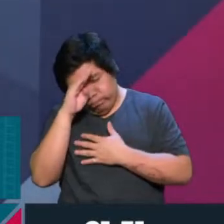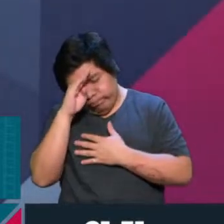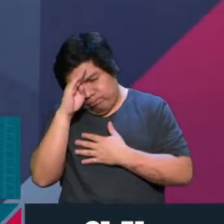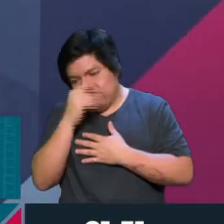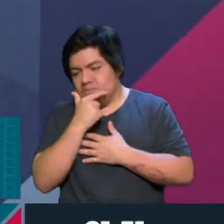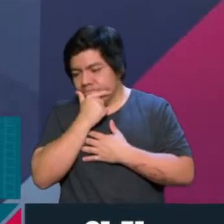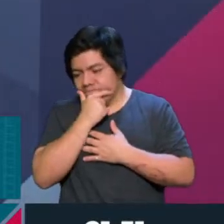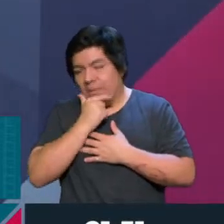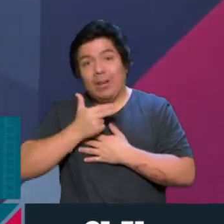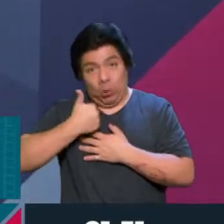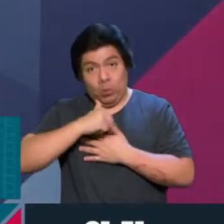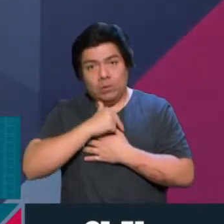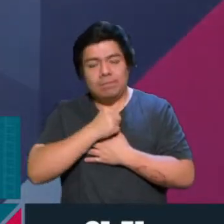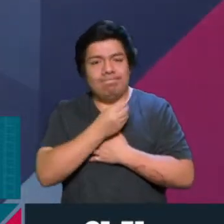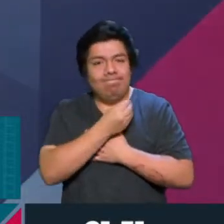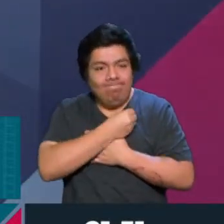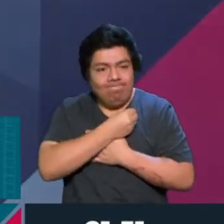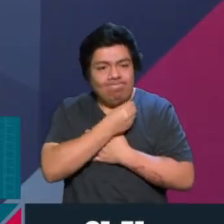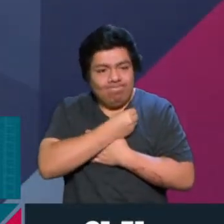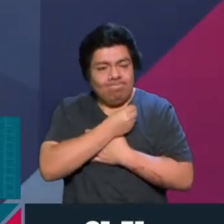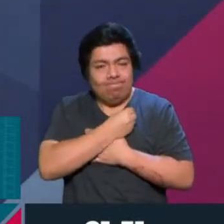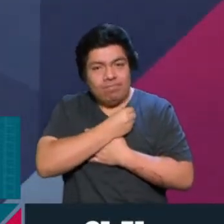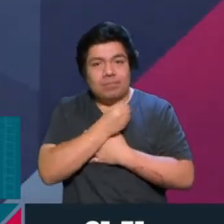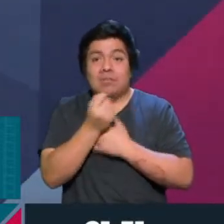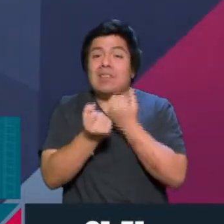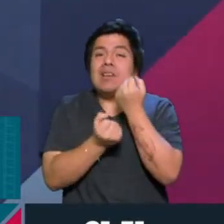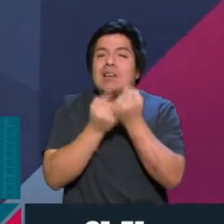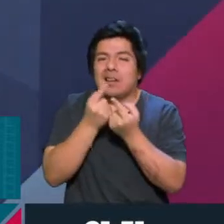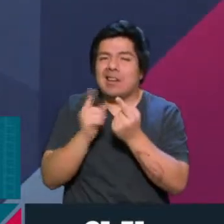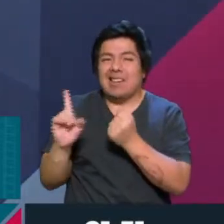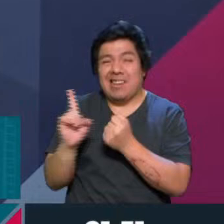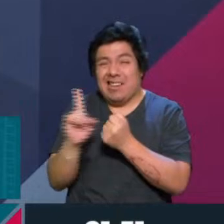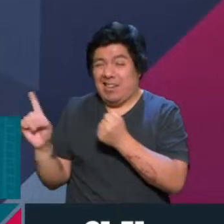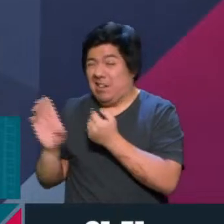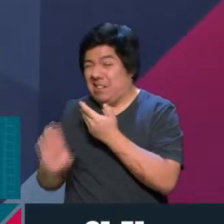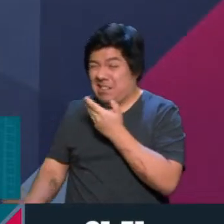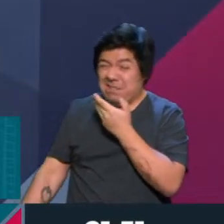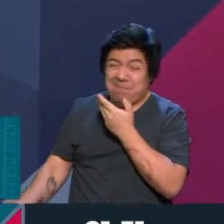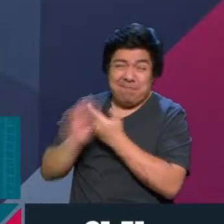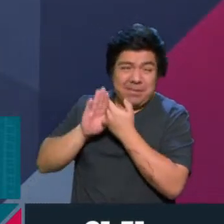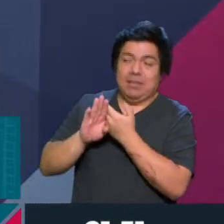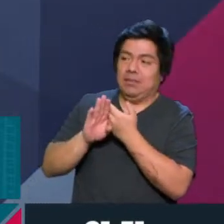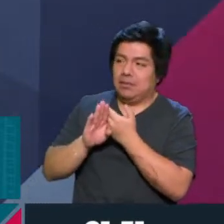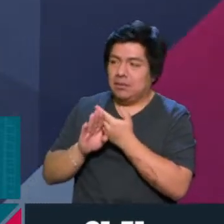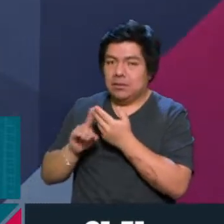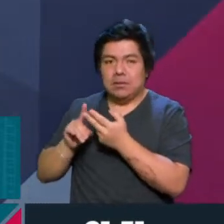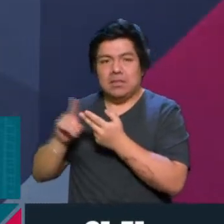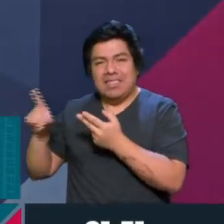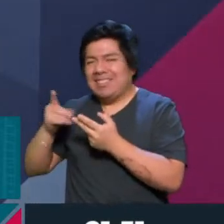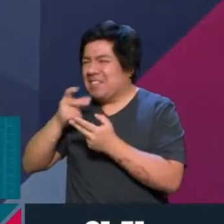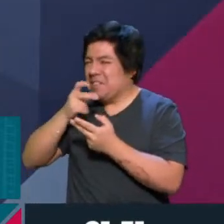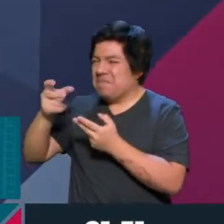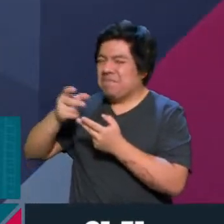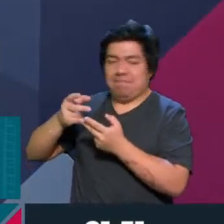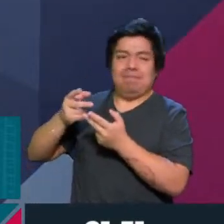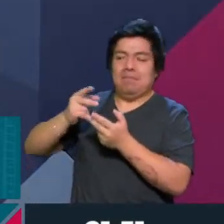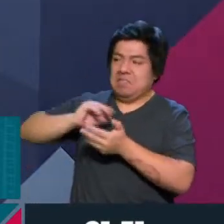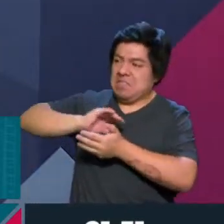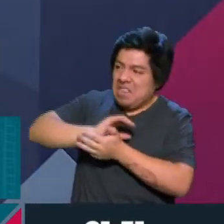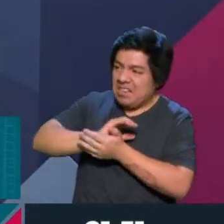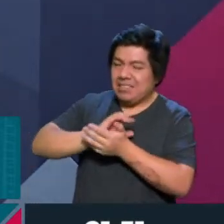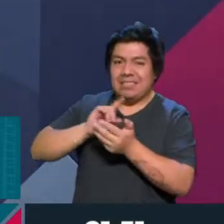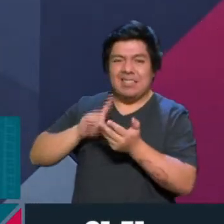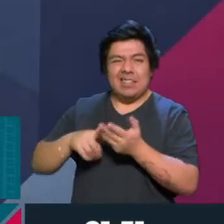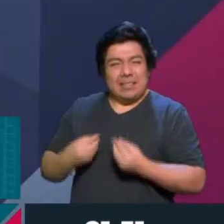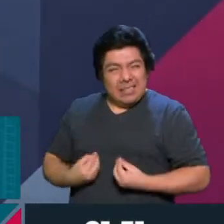resistir estos embates terribles de la derecha, estas expresiones brutales en contra de la